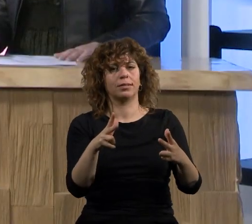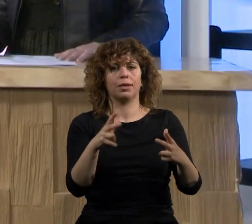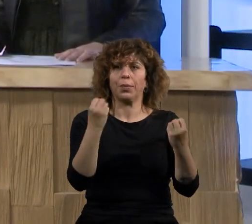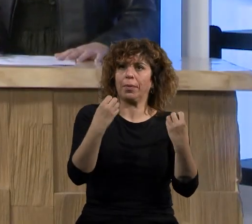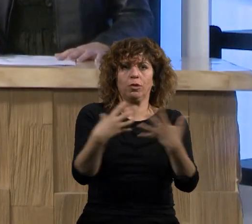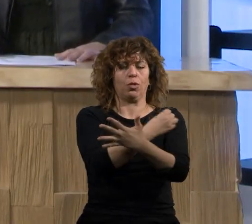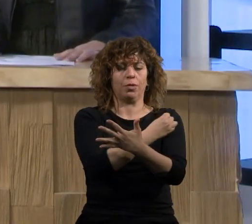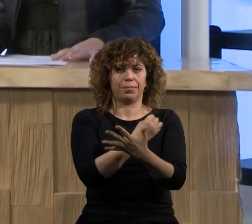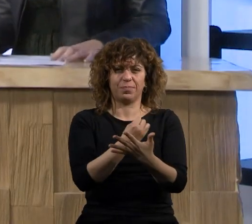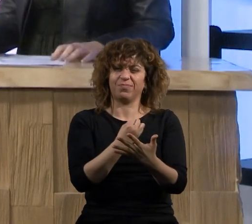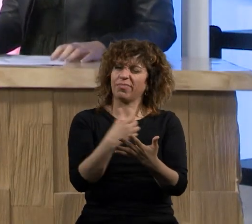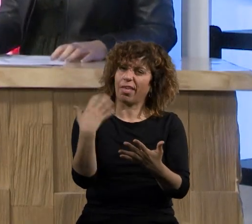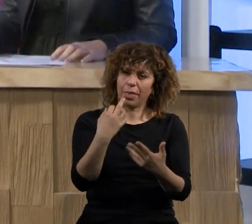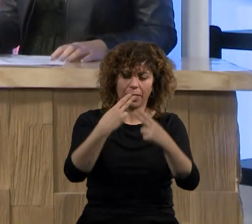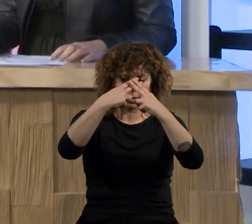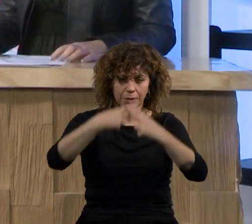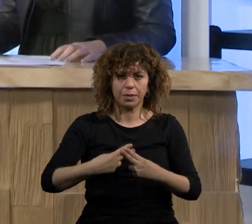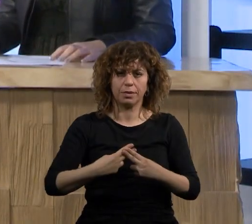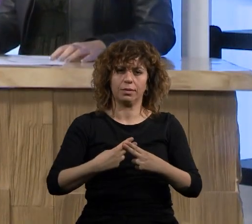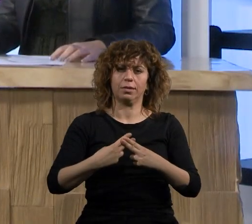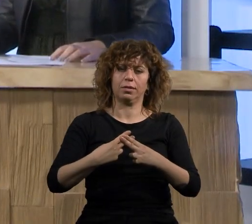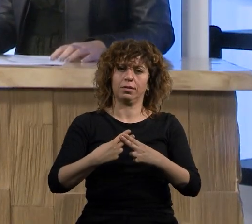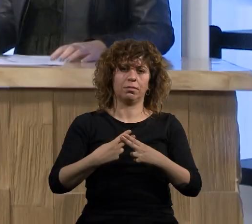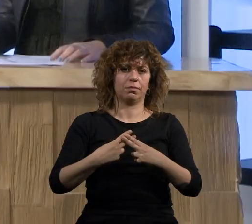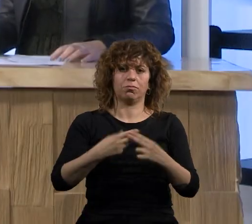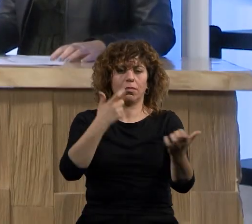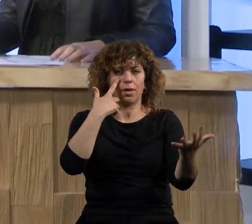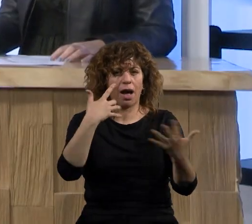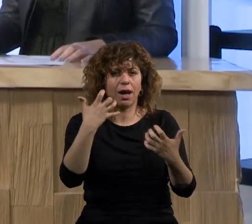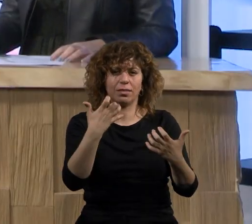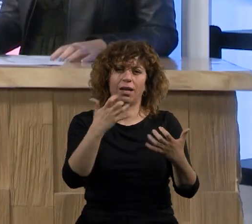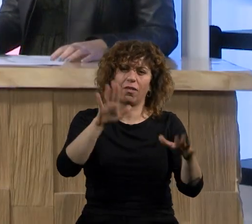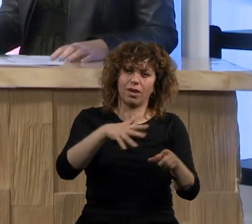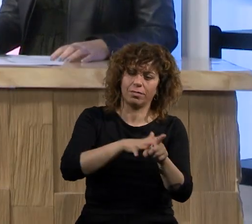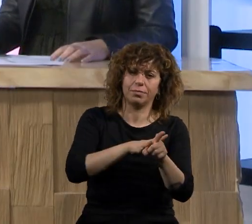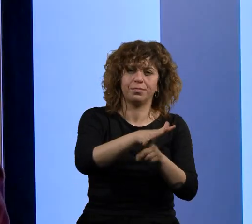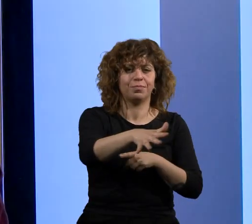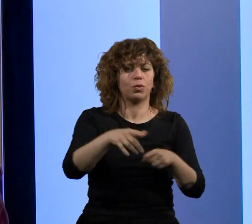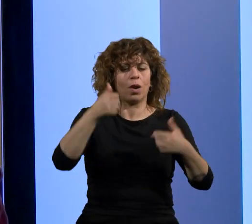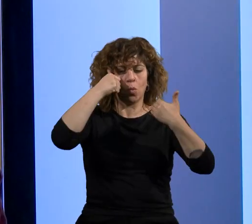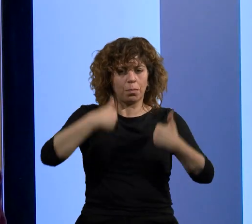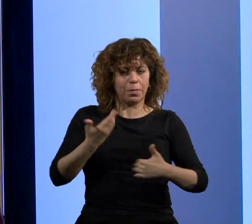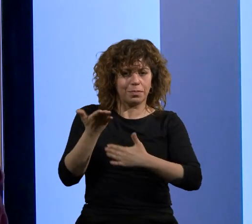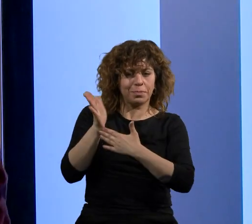tiene un poco de ser críticos con todo eso, con todo el funcionamiento del arte y bueno, pues un poco mostrarnos humanos, salir de todas